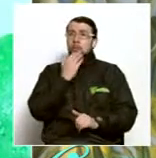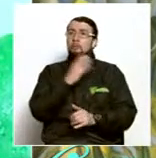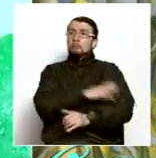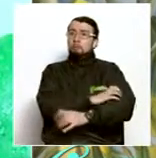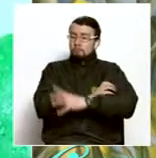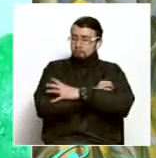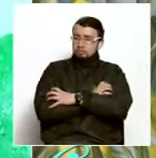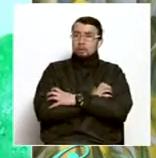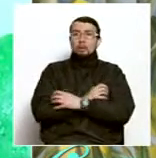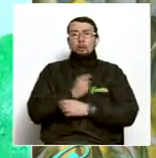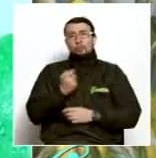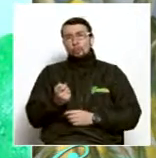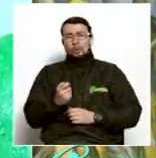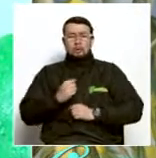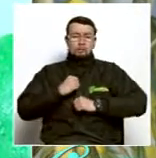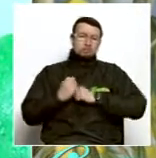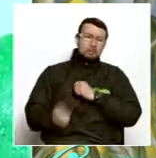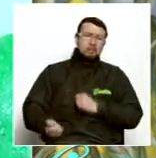mucha fuerza.